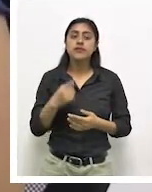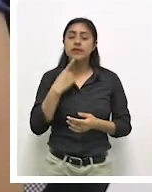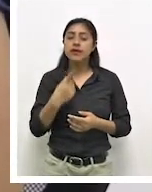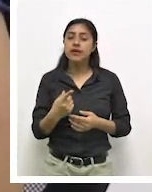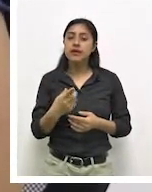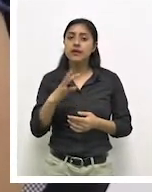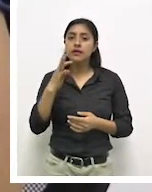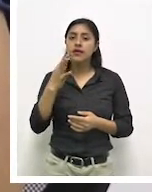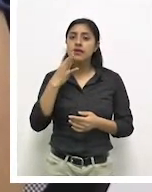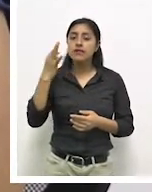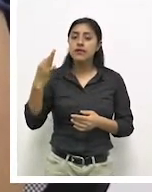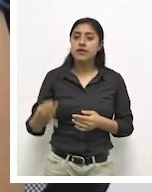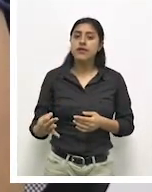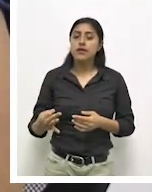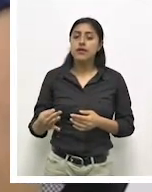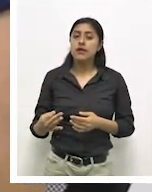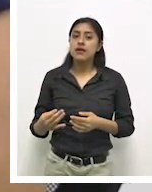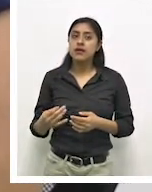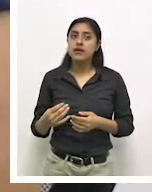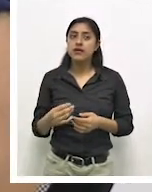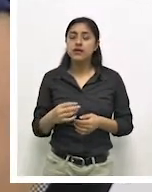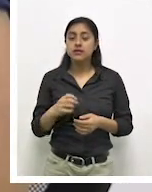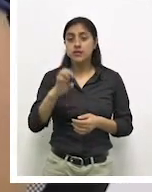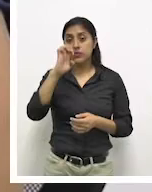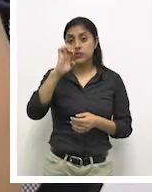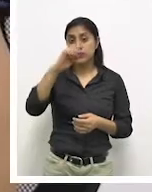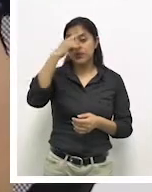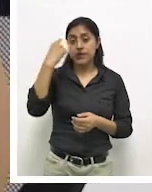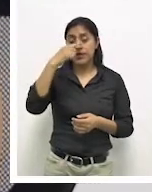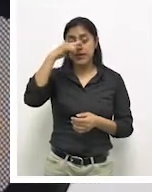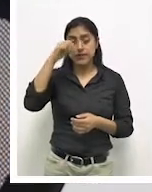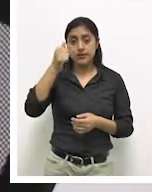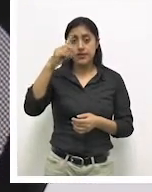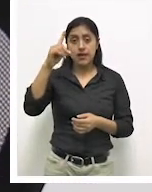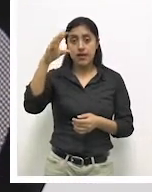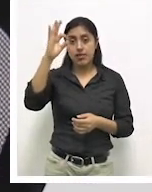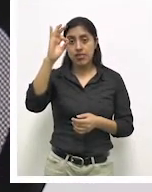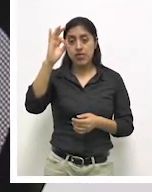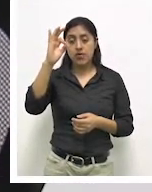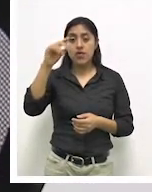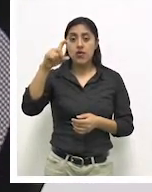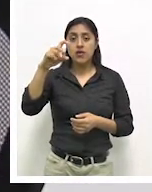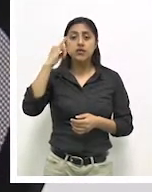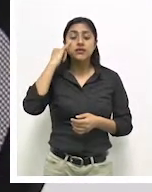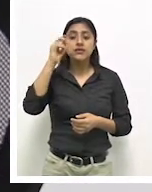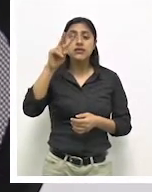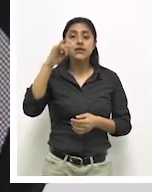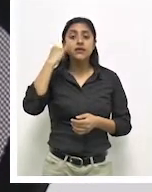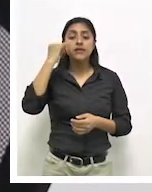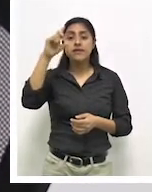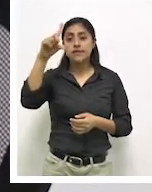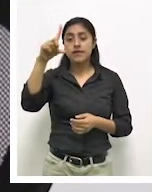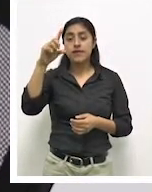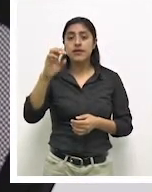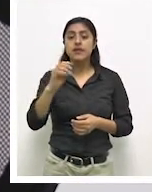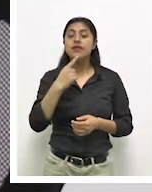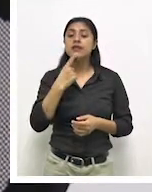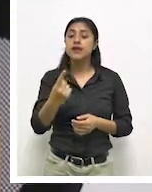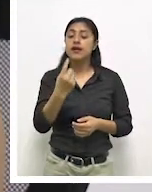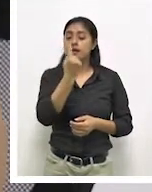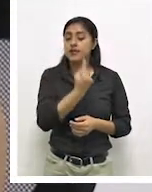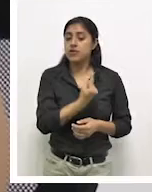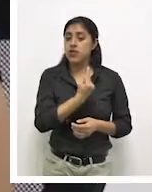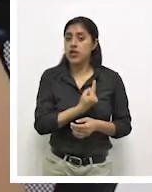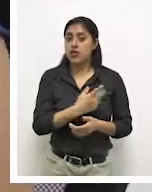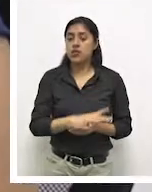decir, que en términos burdos, que esté soltero, que no esté casado con otra persona o que